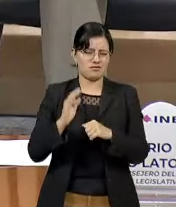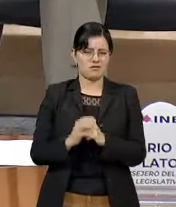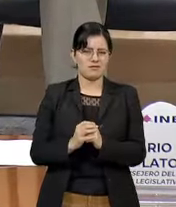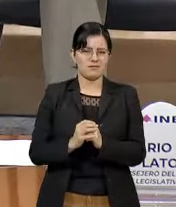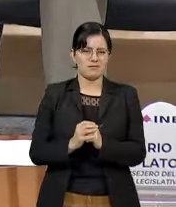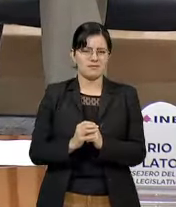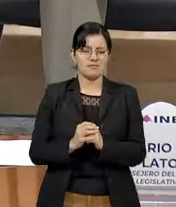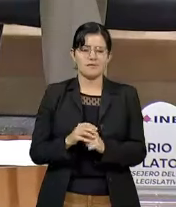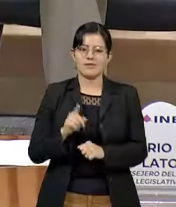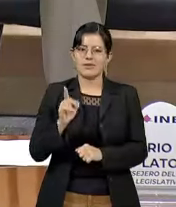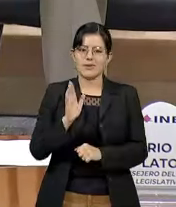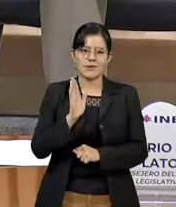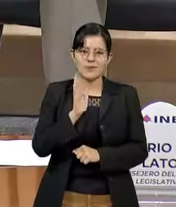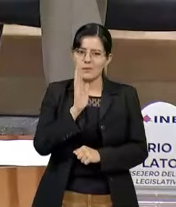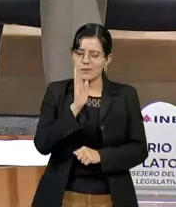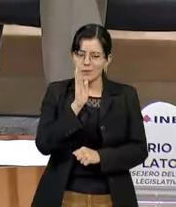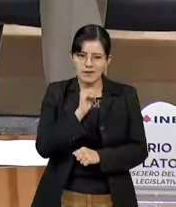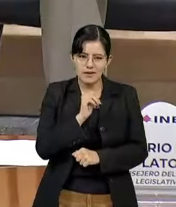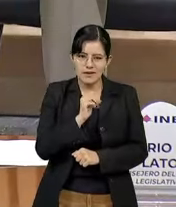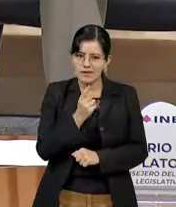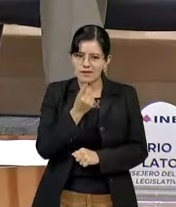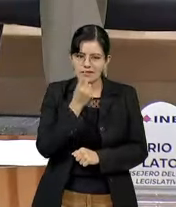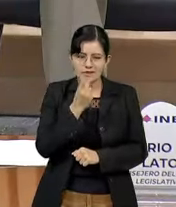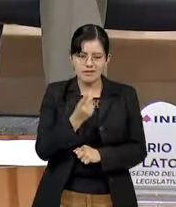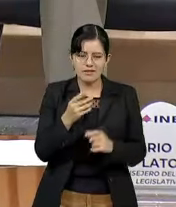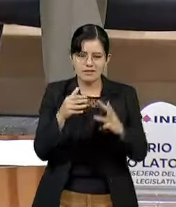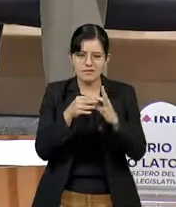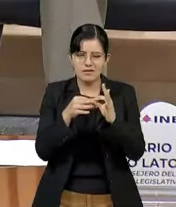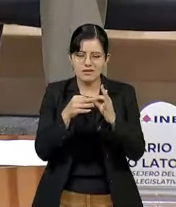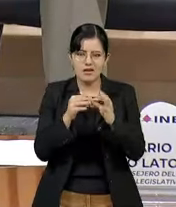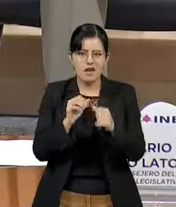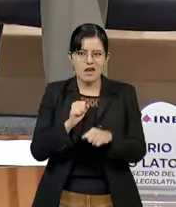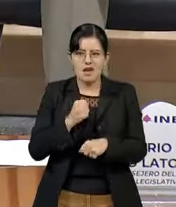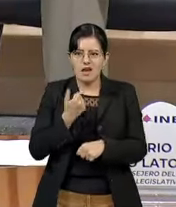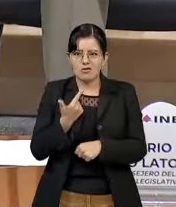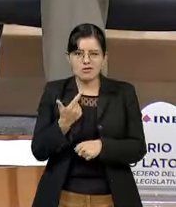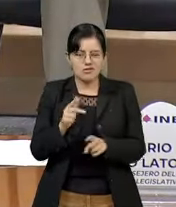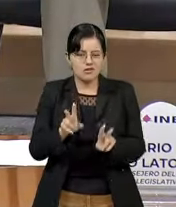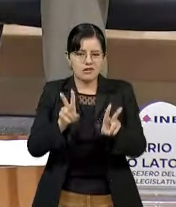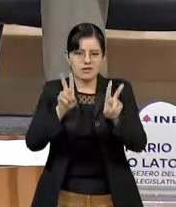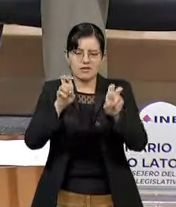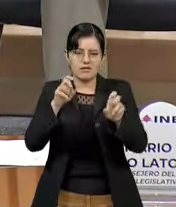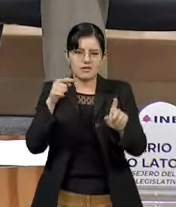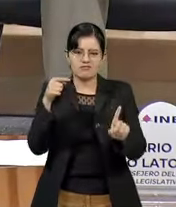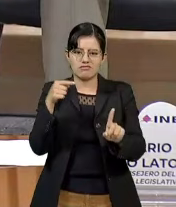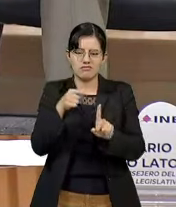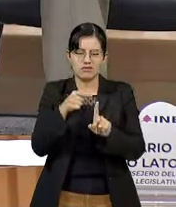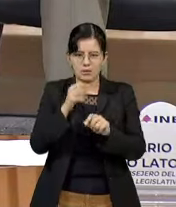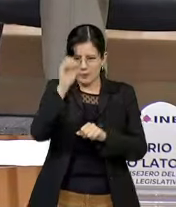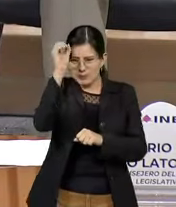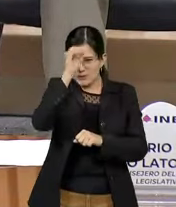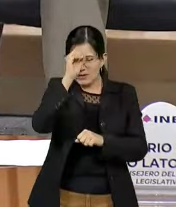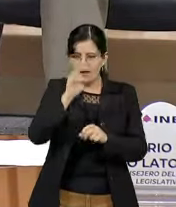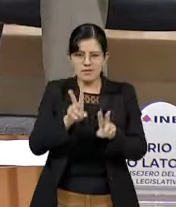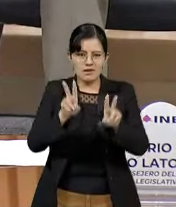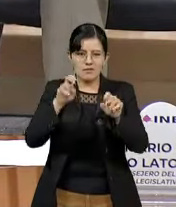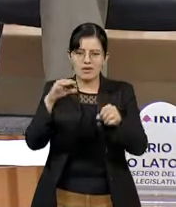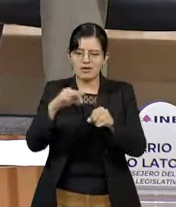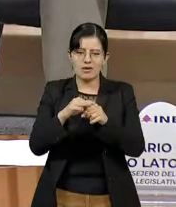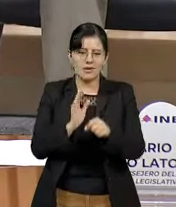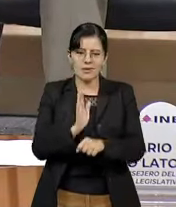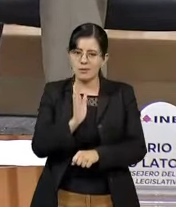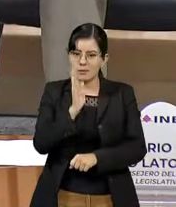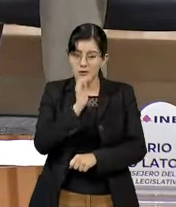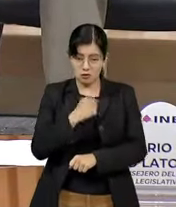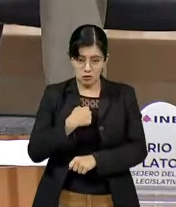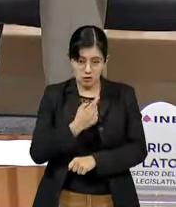puede emitir el presidente comentarios opiniones o señalamientos sobre temas electorales no lo